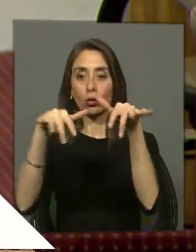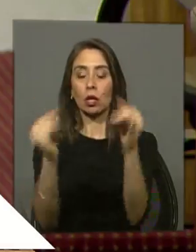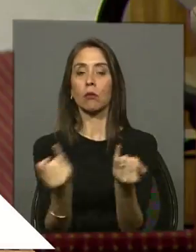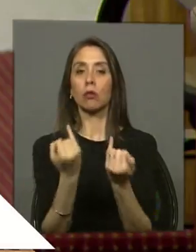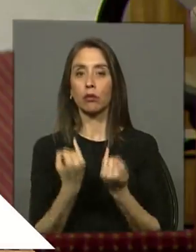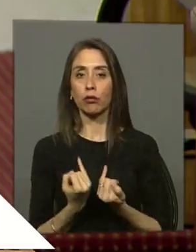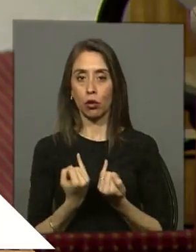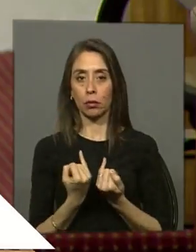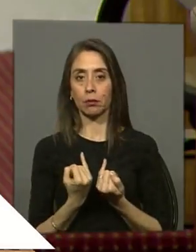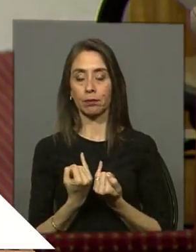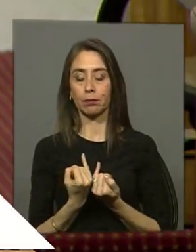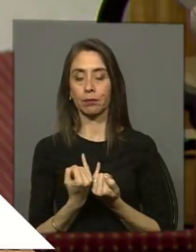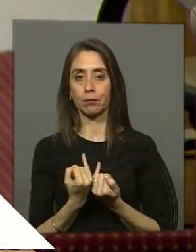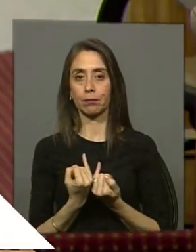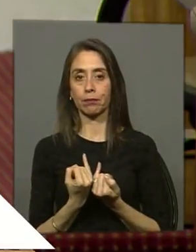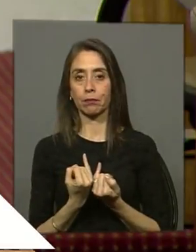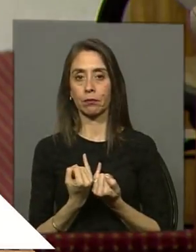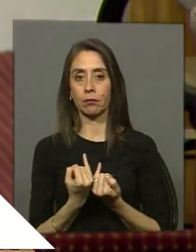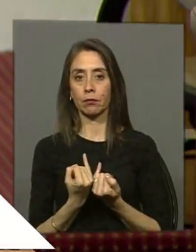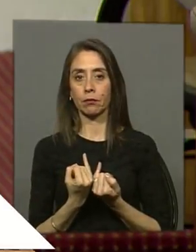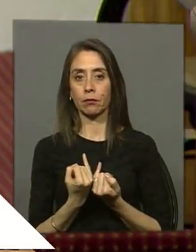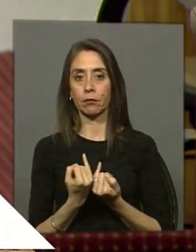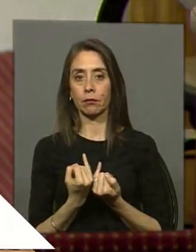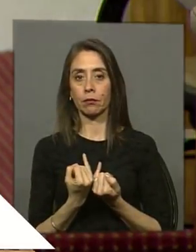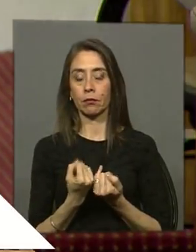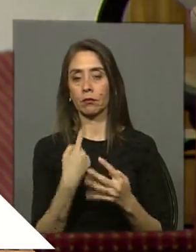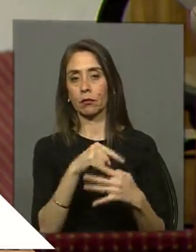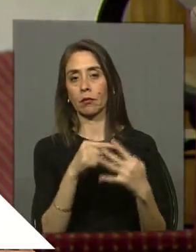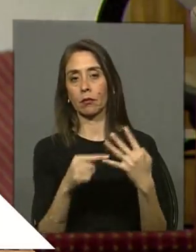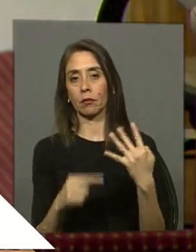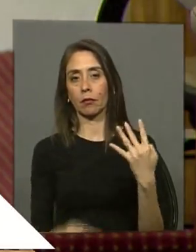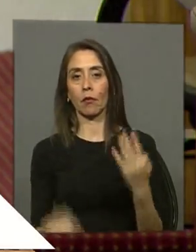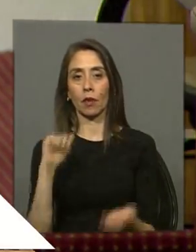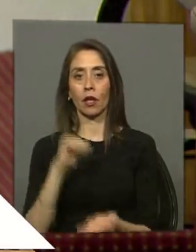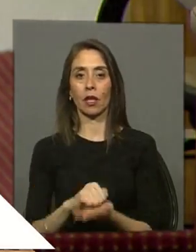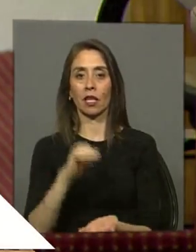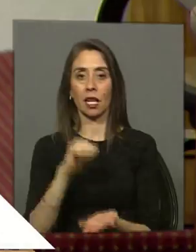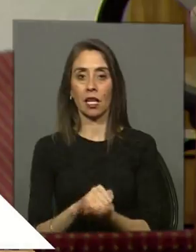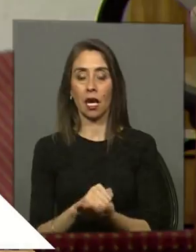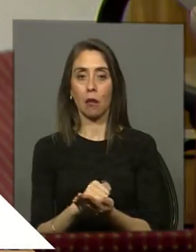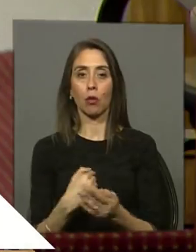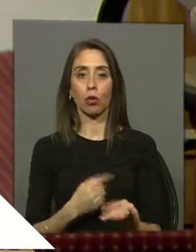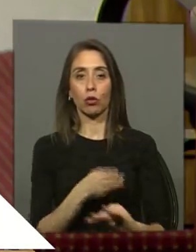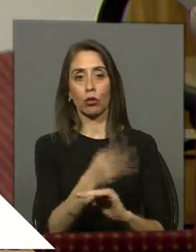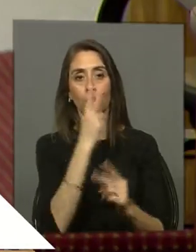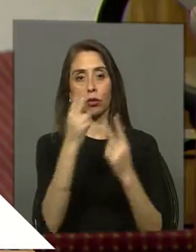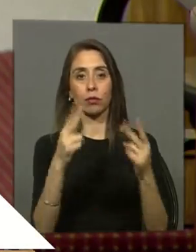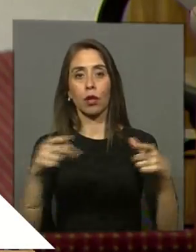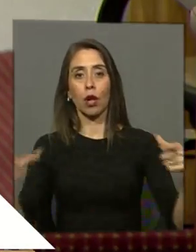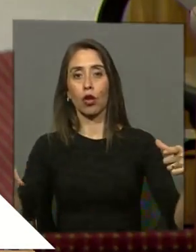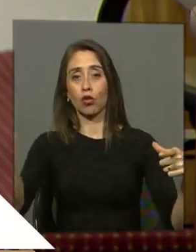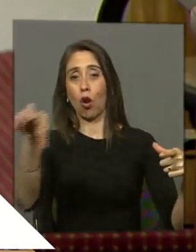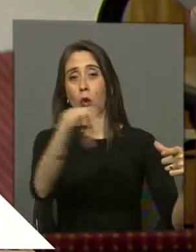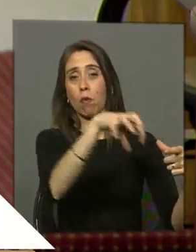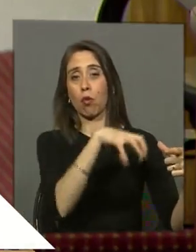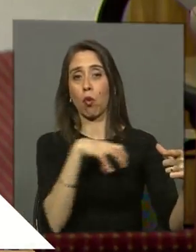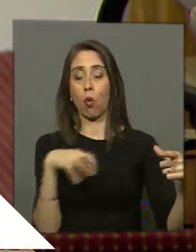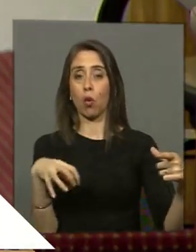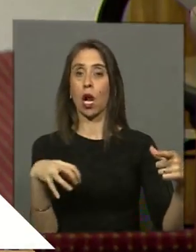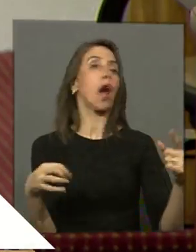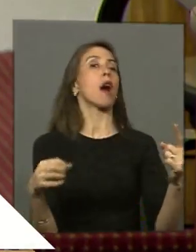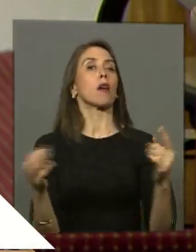informen sobre lo siguiente he recibido múltiples reclamos en mis visitas en las distintas comunas de